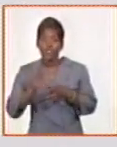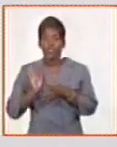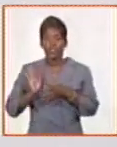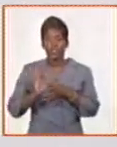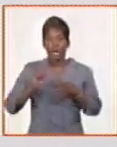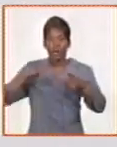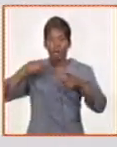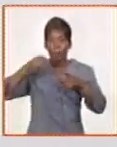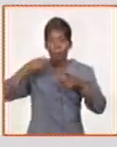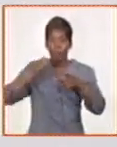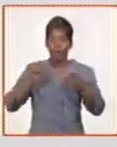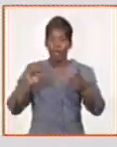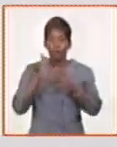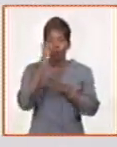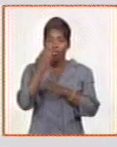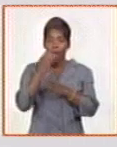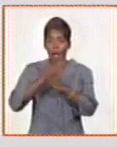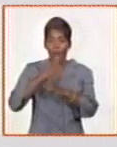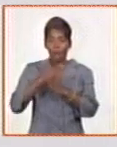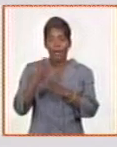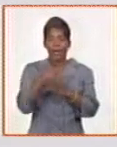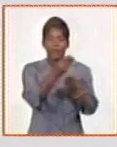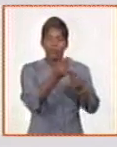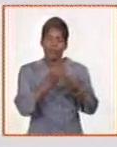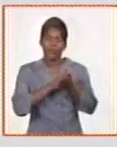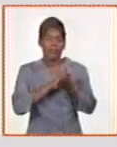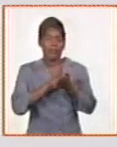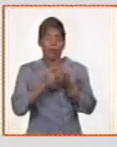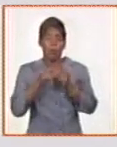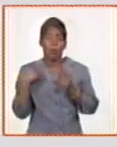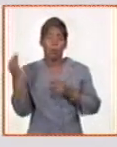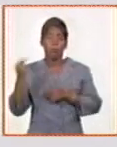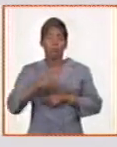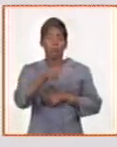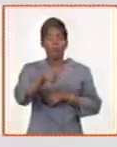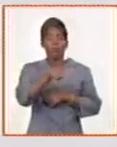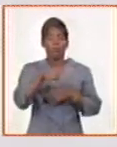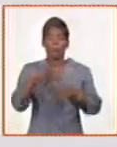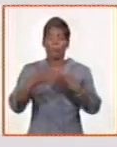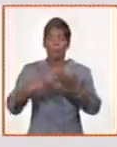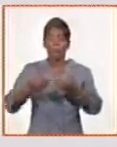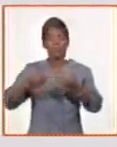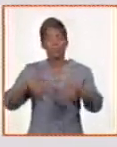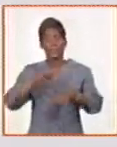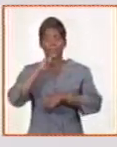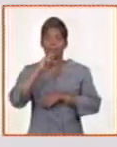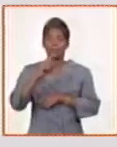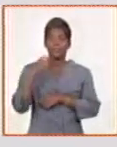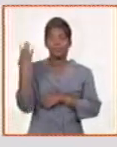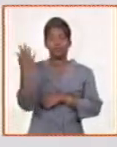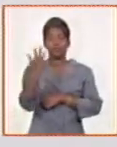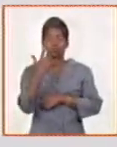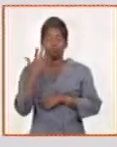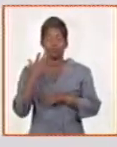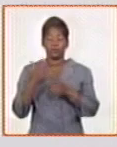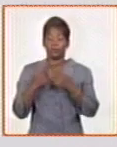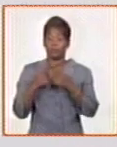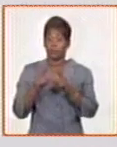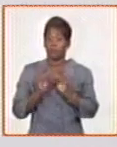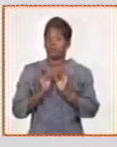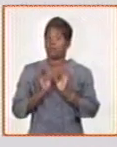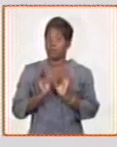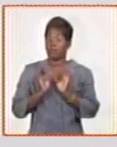en absolutamente nada. Pero a nosotros nos pasa una cosa que no es común. O